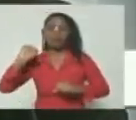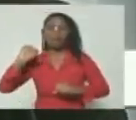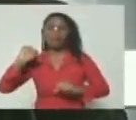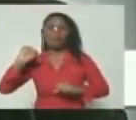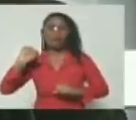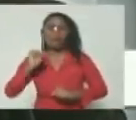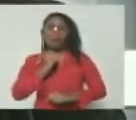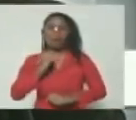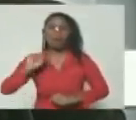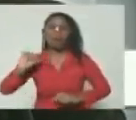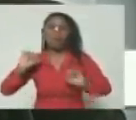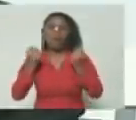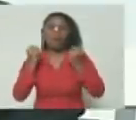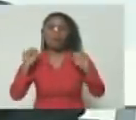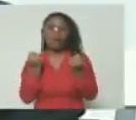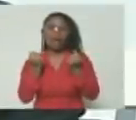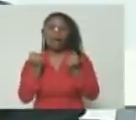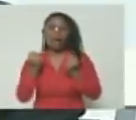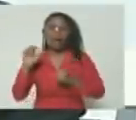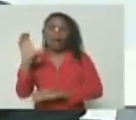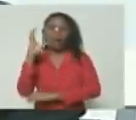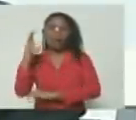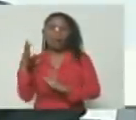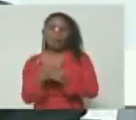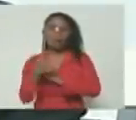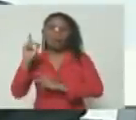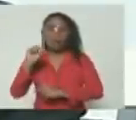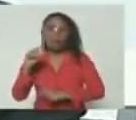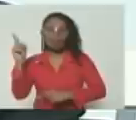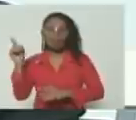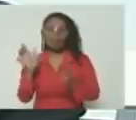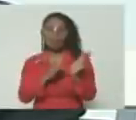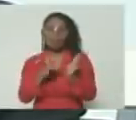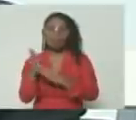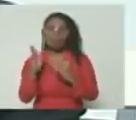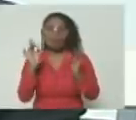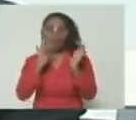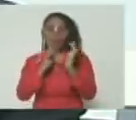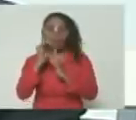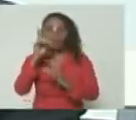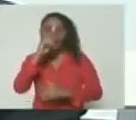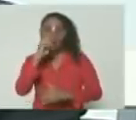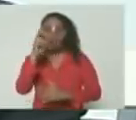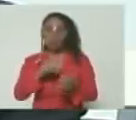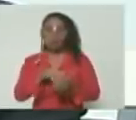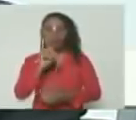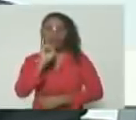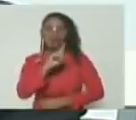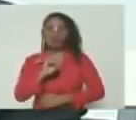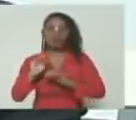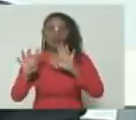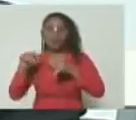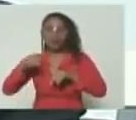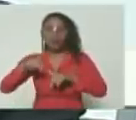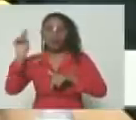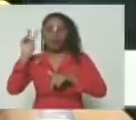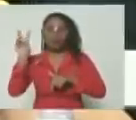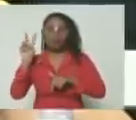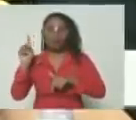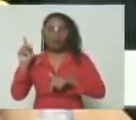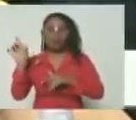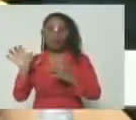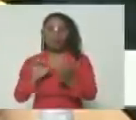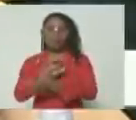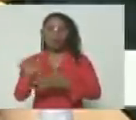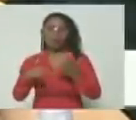toda esa basura, entre marzo y abril del año 2019... decían que en Venezuela venía una crisis